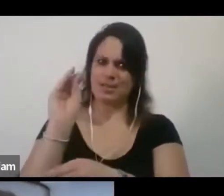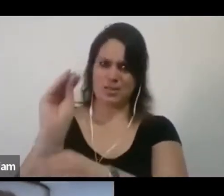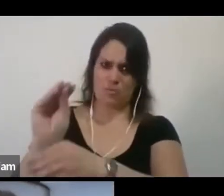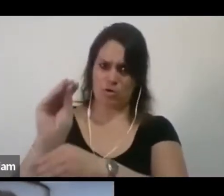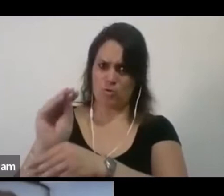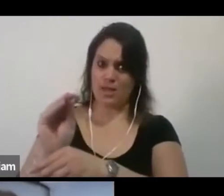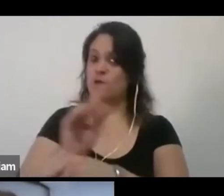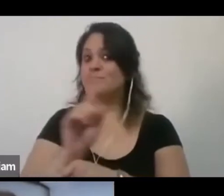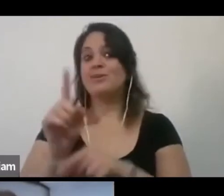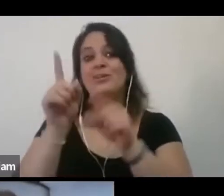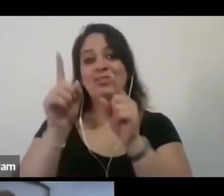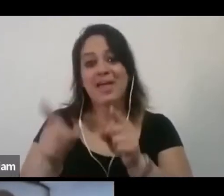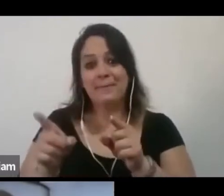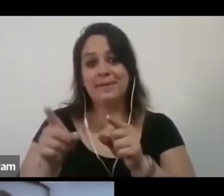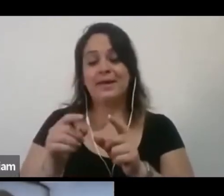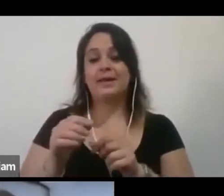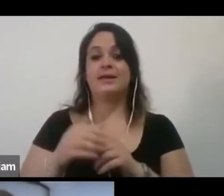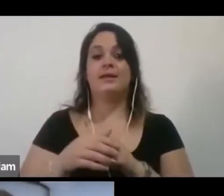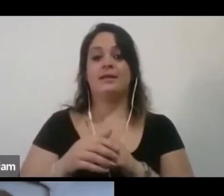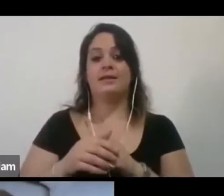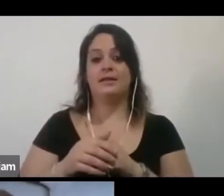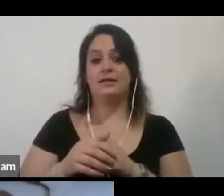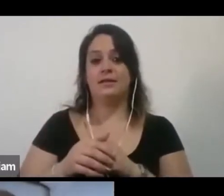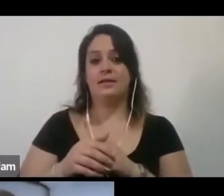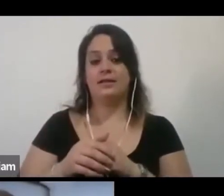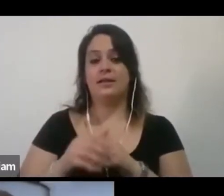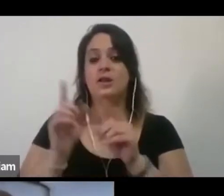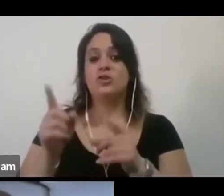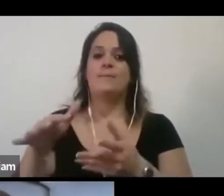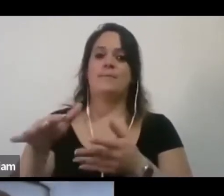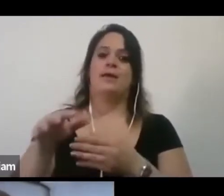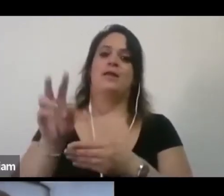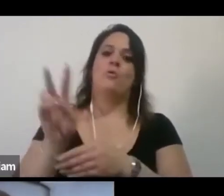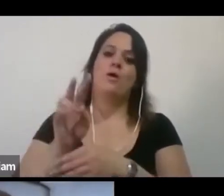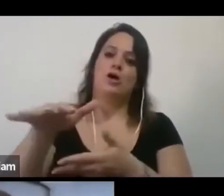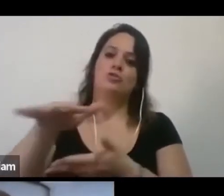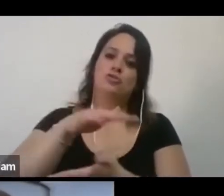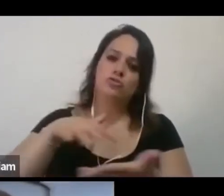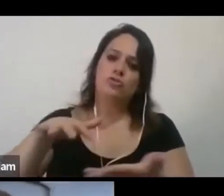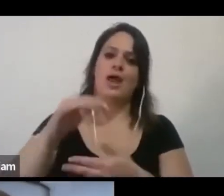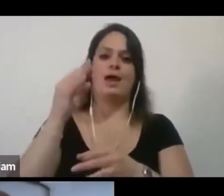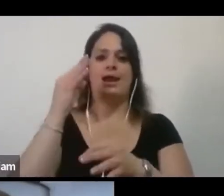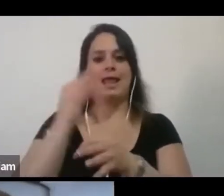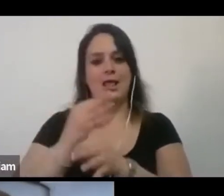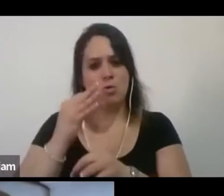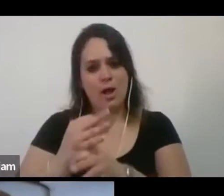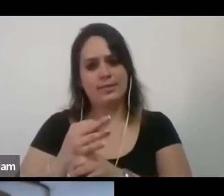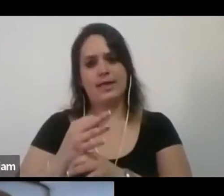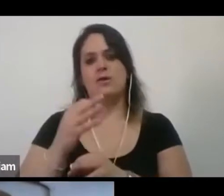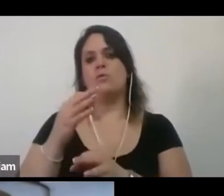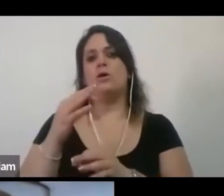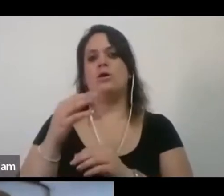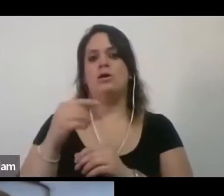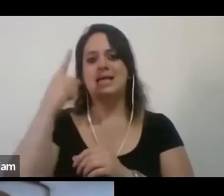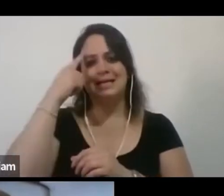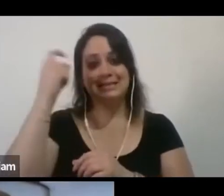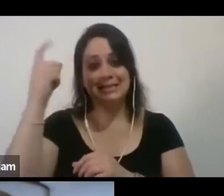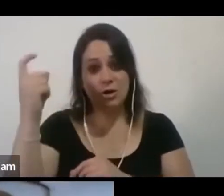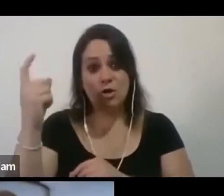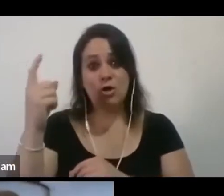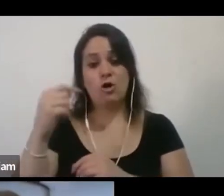sino contenidos a un nivel social, educativo, con apoyo escolar,